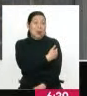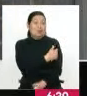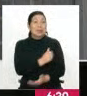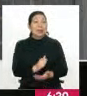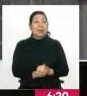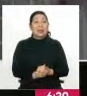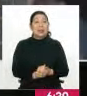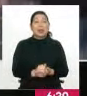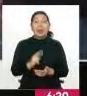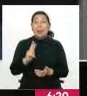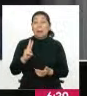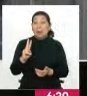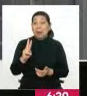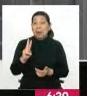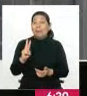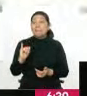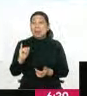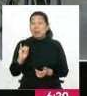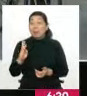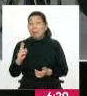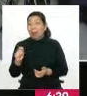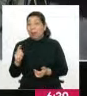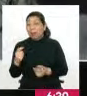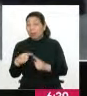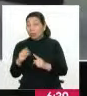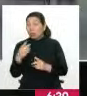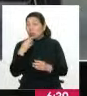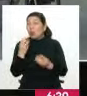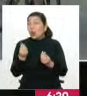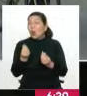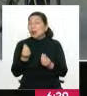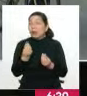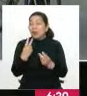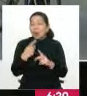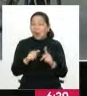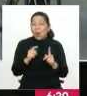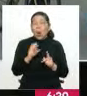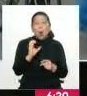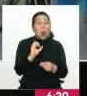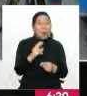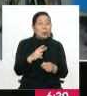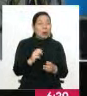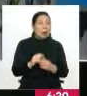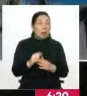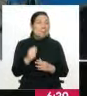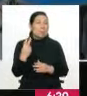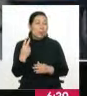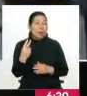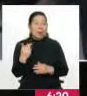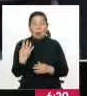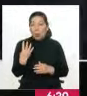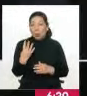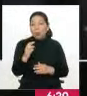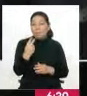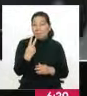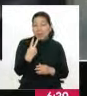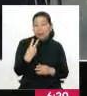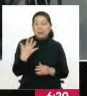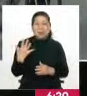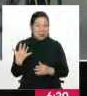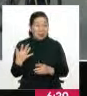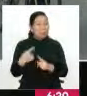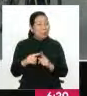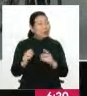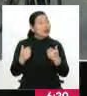vacuna bivalente que fue elaborada específicamente frente a la variante Omicron BA4, BA5. Así que esperemos